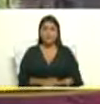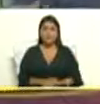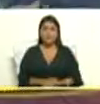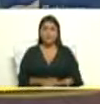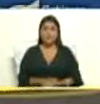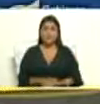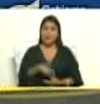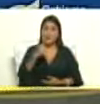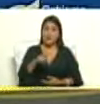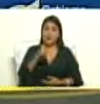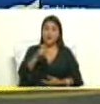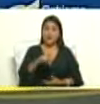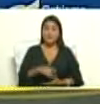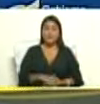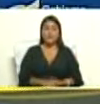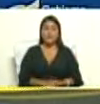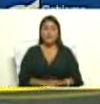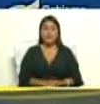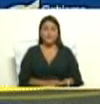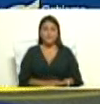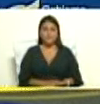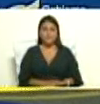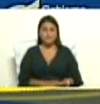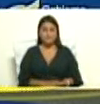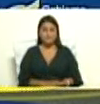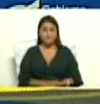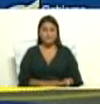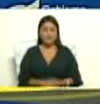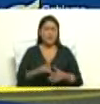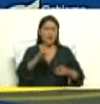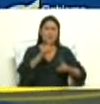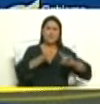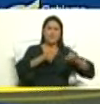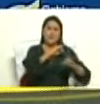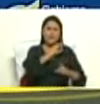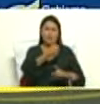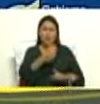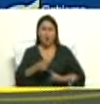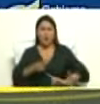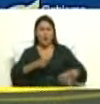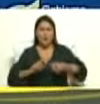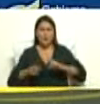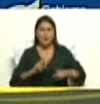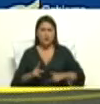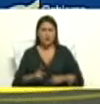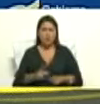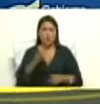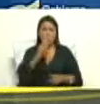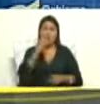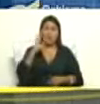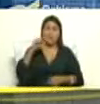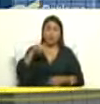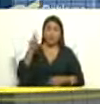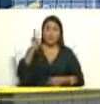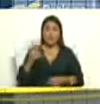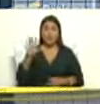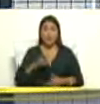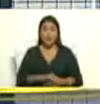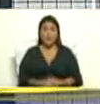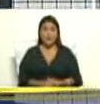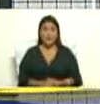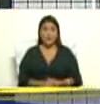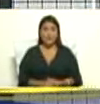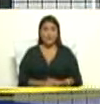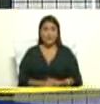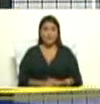responsabilidad aquel que tenga una jefatura aquel que tenga compromiso con la patria Más allá de